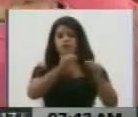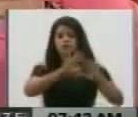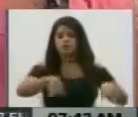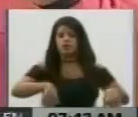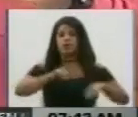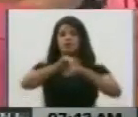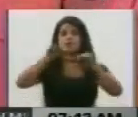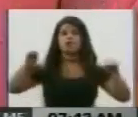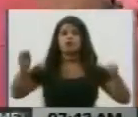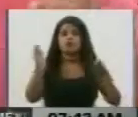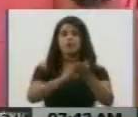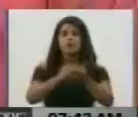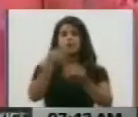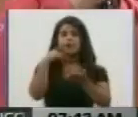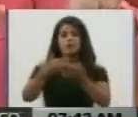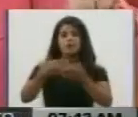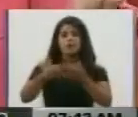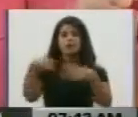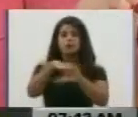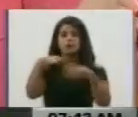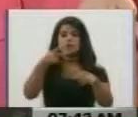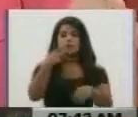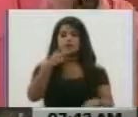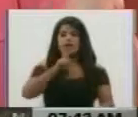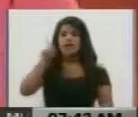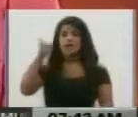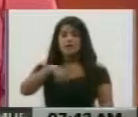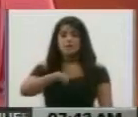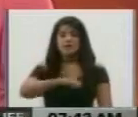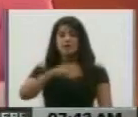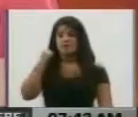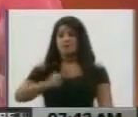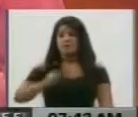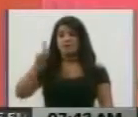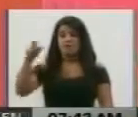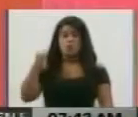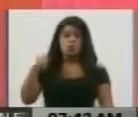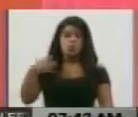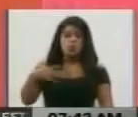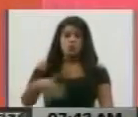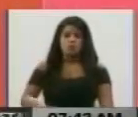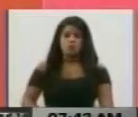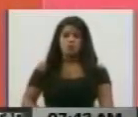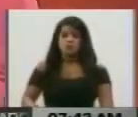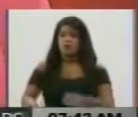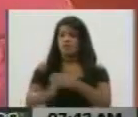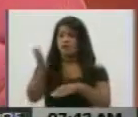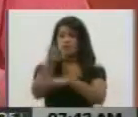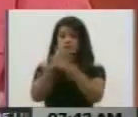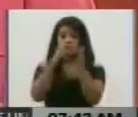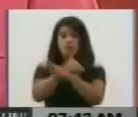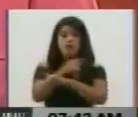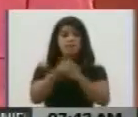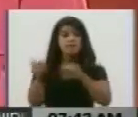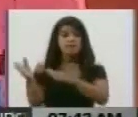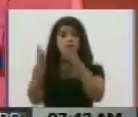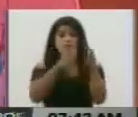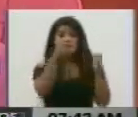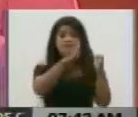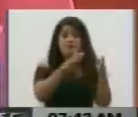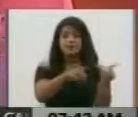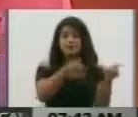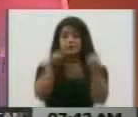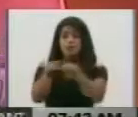para verificar una nueva mayoría política, y por eso es que en España están pasando la roncha que están pasando. Todavía no hay gobierno. Pero en el caso brasileño, como es el caso venezolano, es un